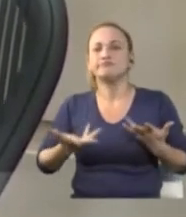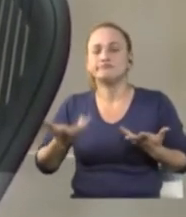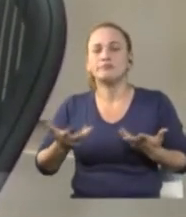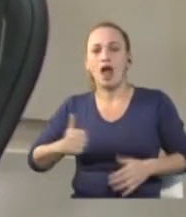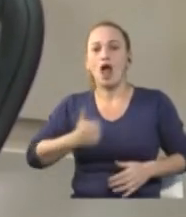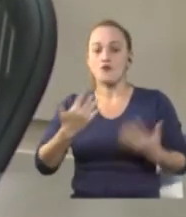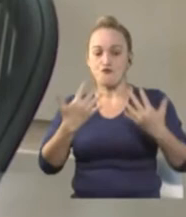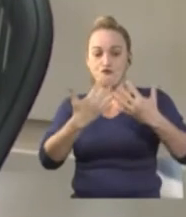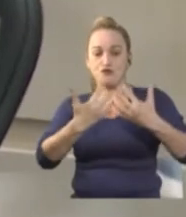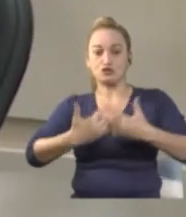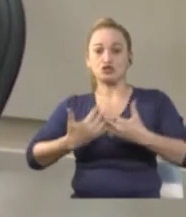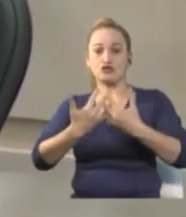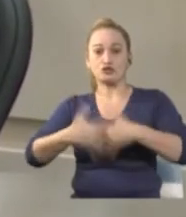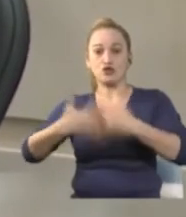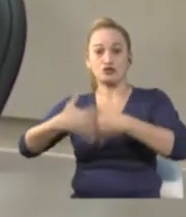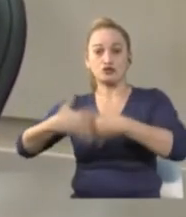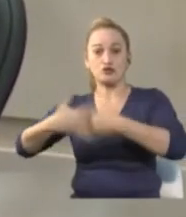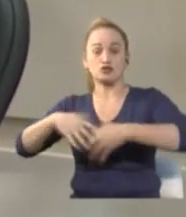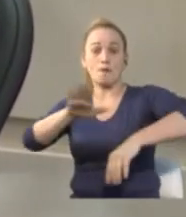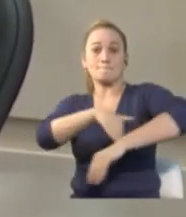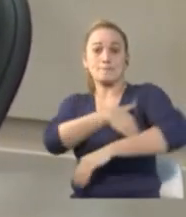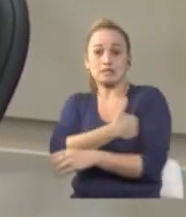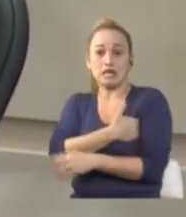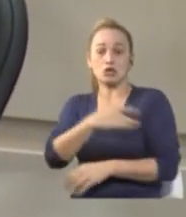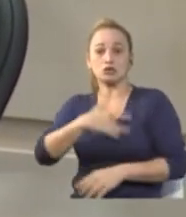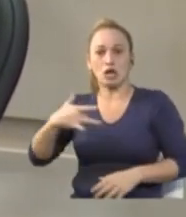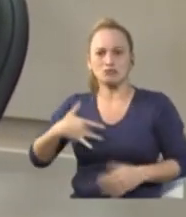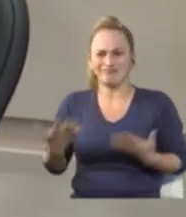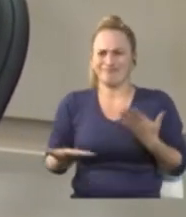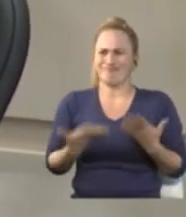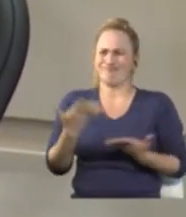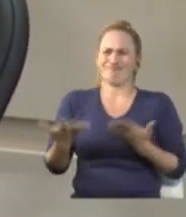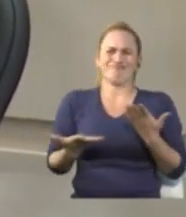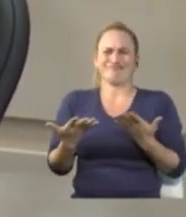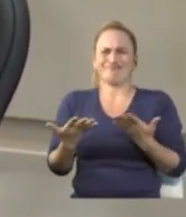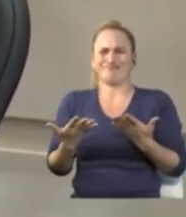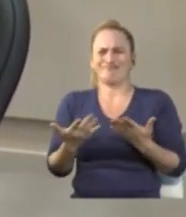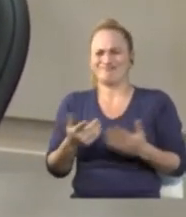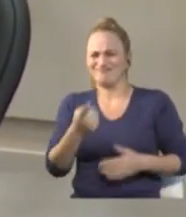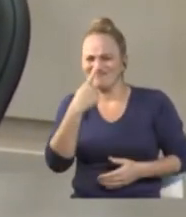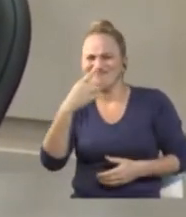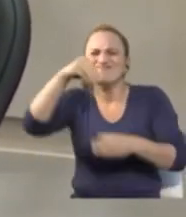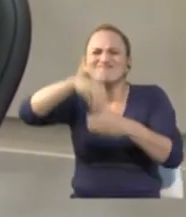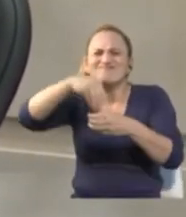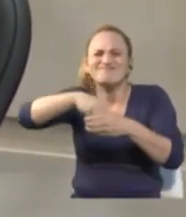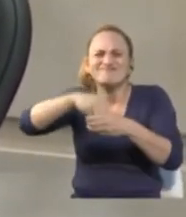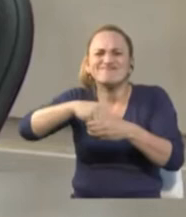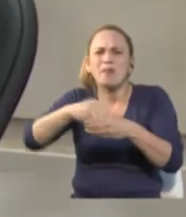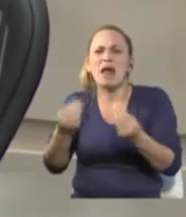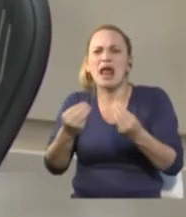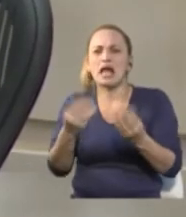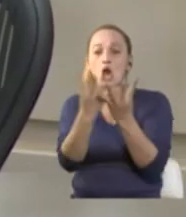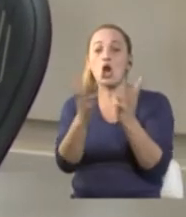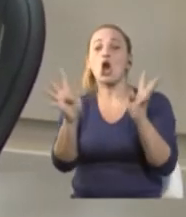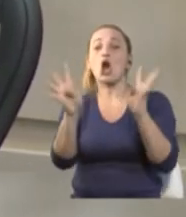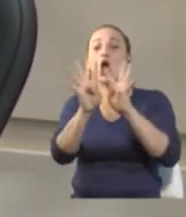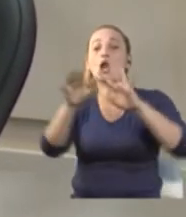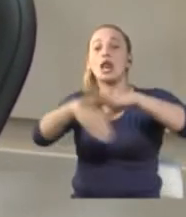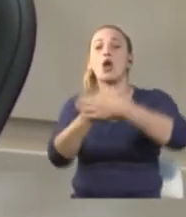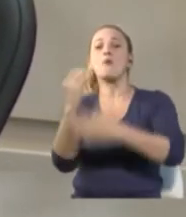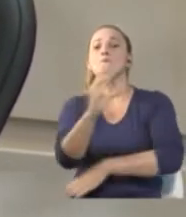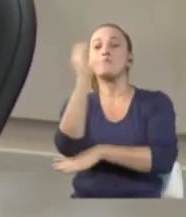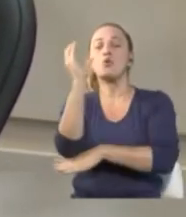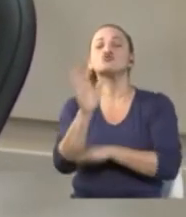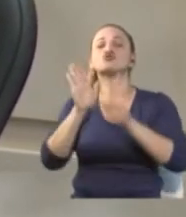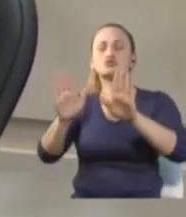de funciones por parte del Ministerio de Salud, meterse en terrenos que le pertenecen exclusivamente al Congreso de la República,